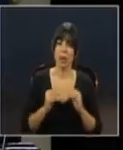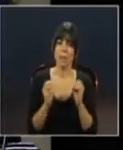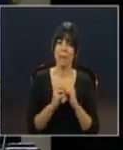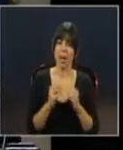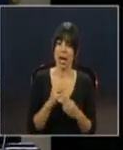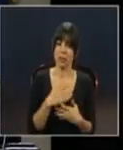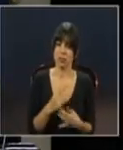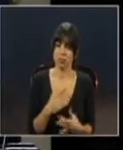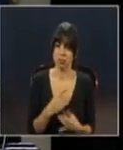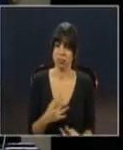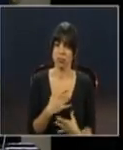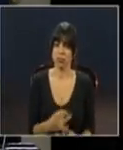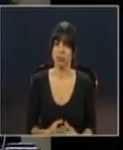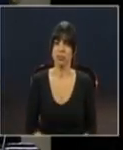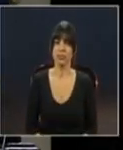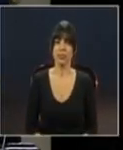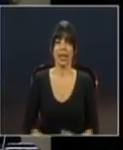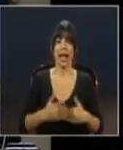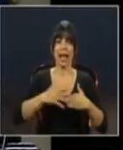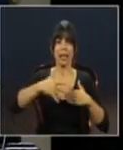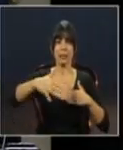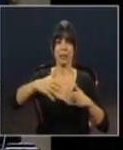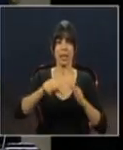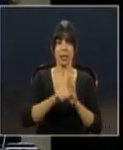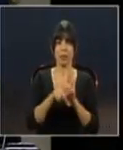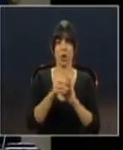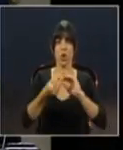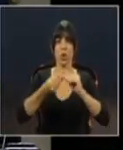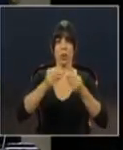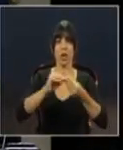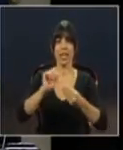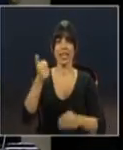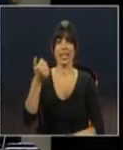interés el expediente legislativo número